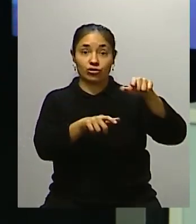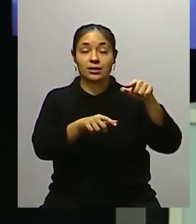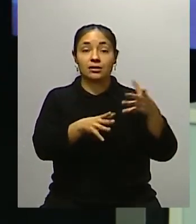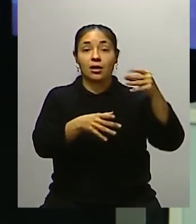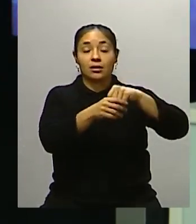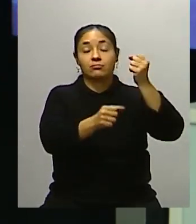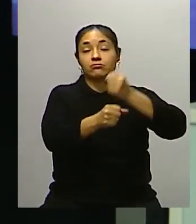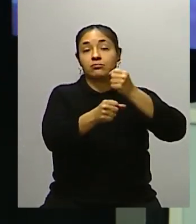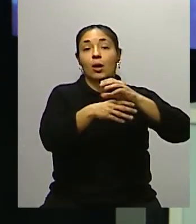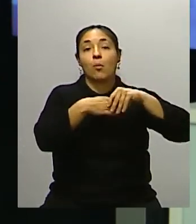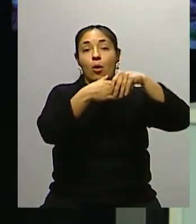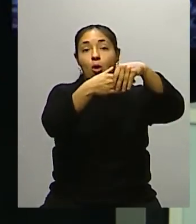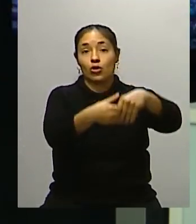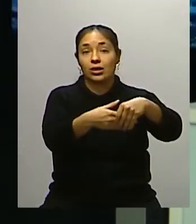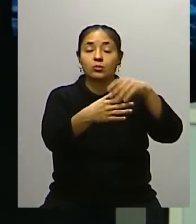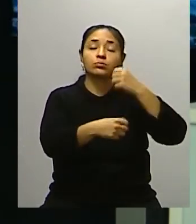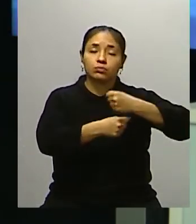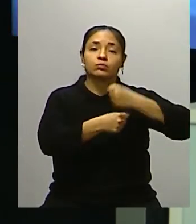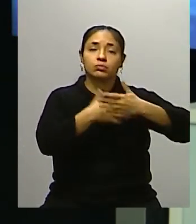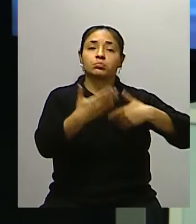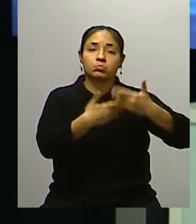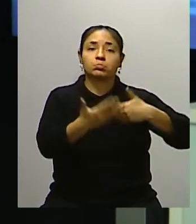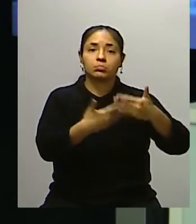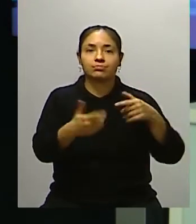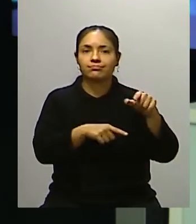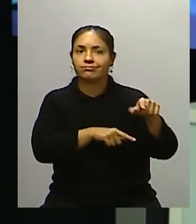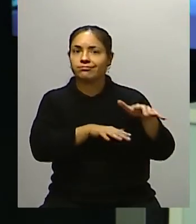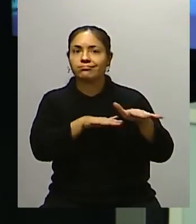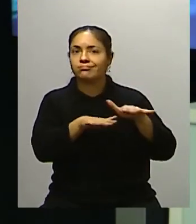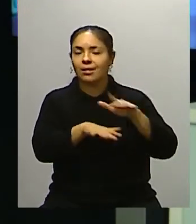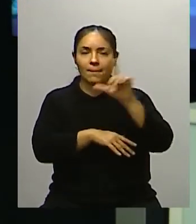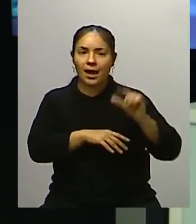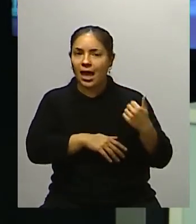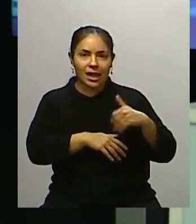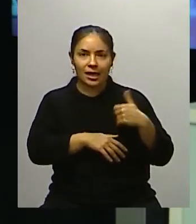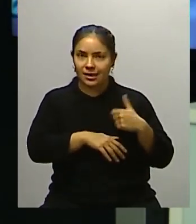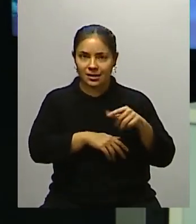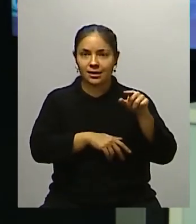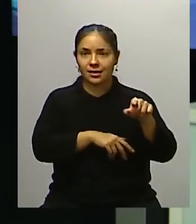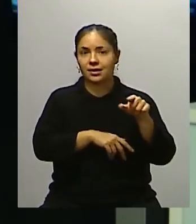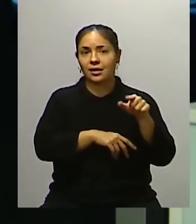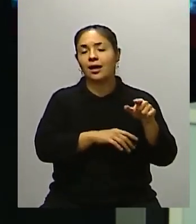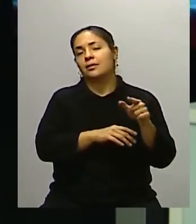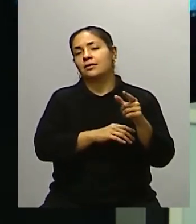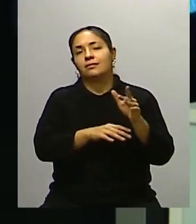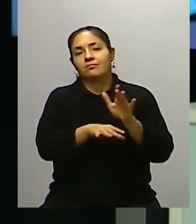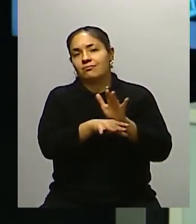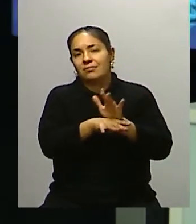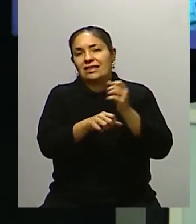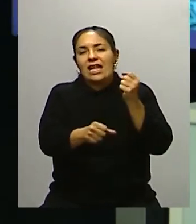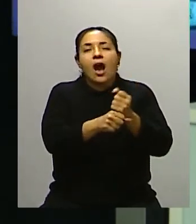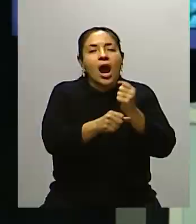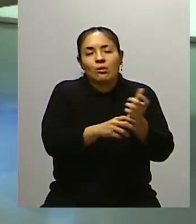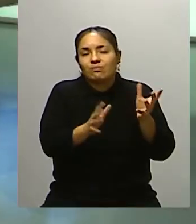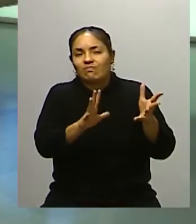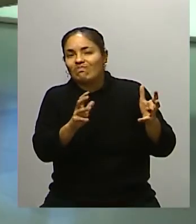de monotributo para poder trabajar, hay una situación real en Argentina y está claro que significa precarización laboral, ¿no?